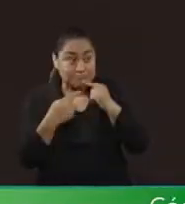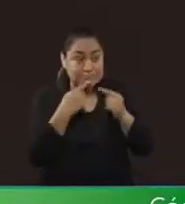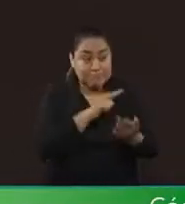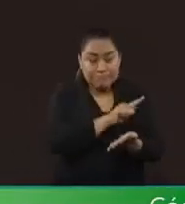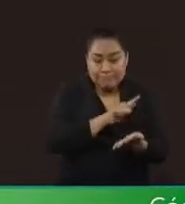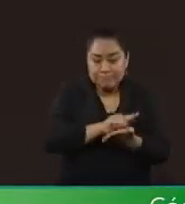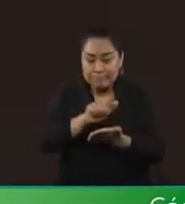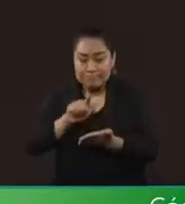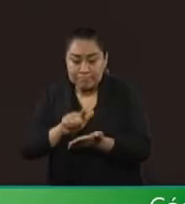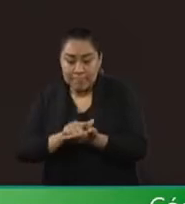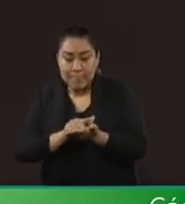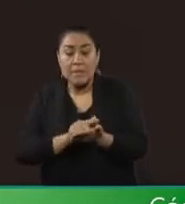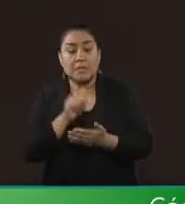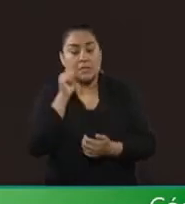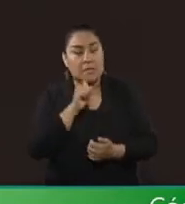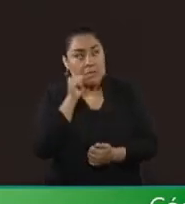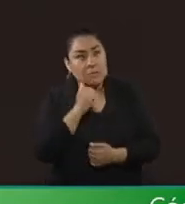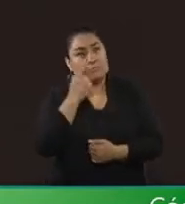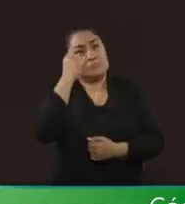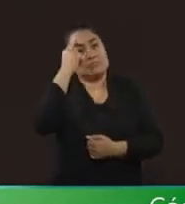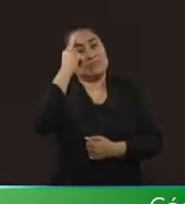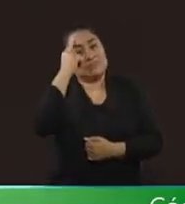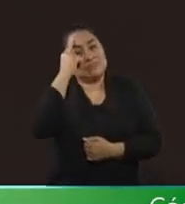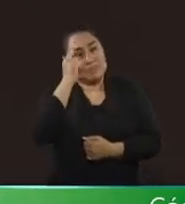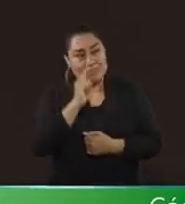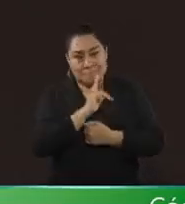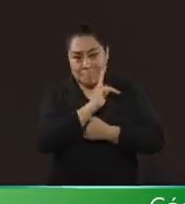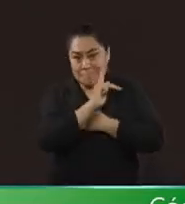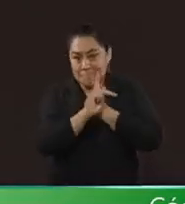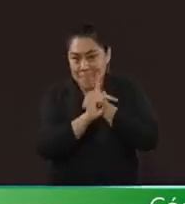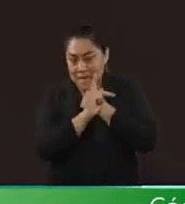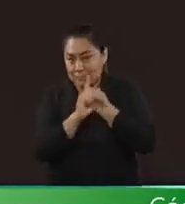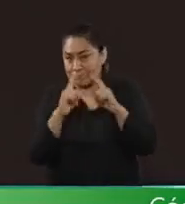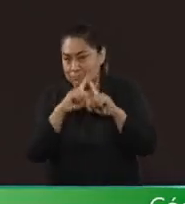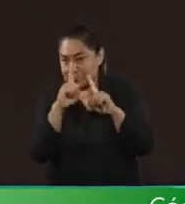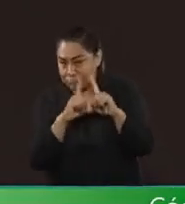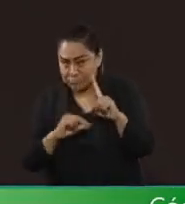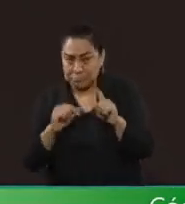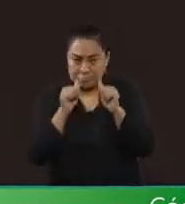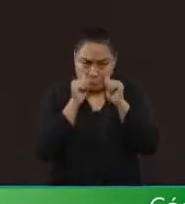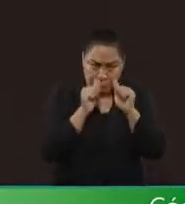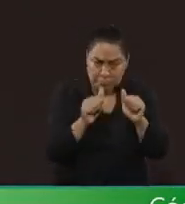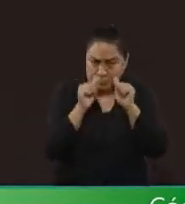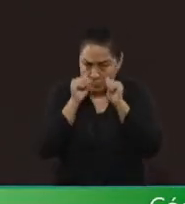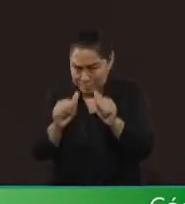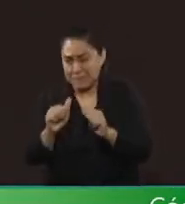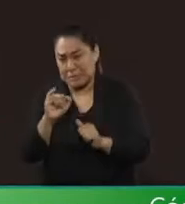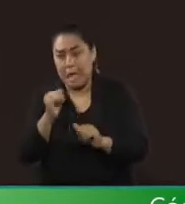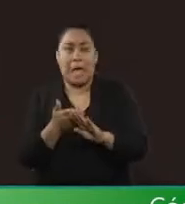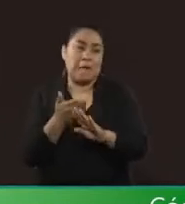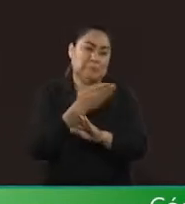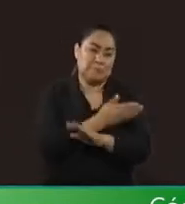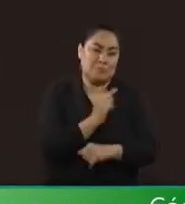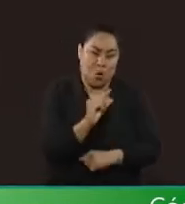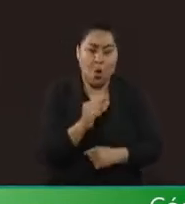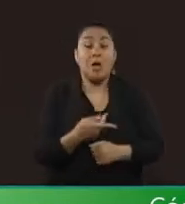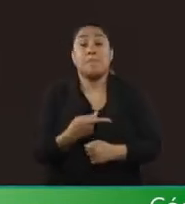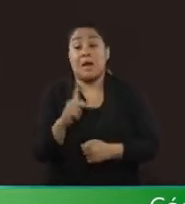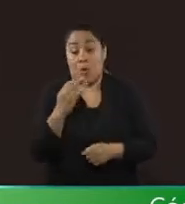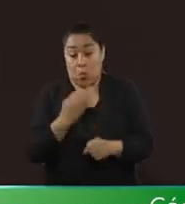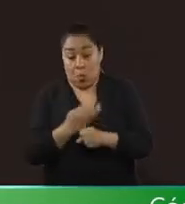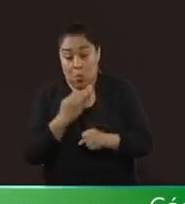muchísimo más el futuro del país que en legislaturas pasadas. Sin lugar a dudas, nos han puesto un